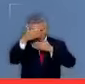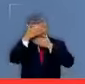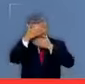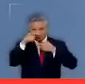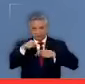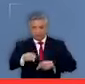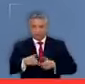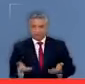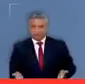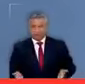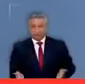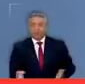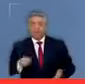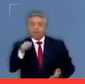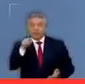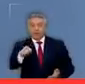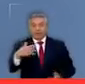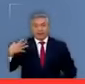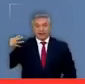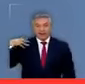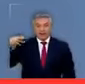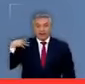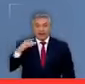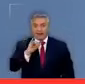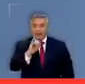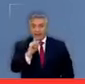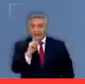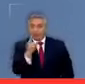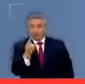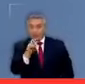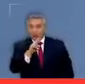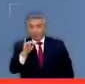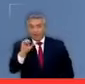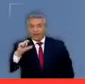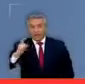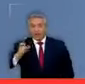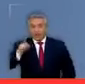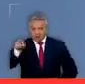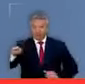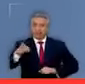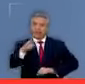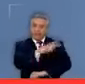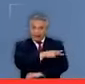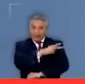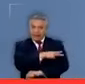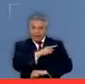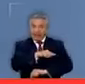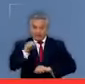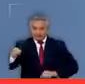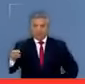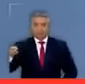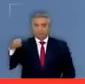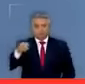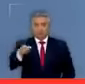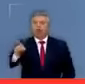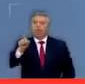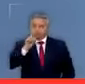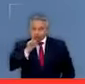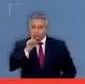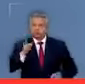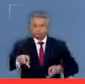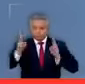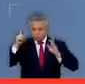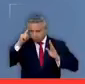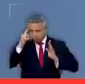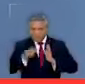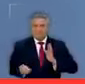delincuencia. El general Iturriaga, a quien designé como jefe del estado de emergencia, tiene las facultades para tomar